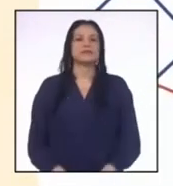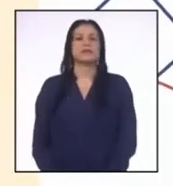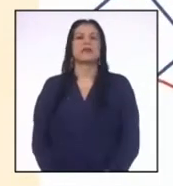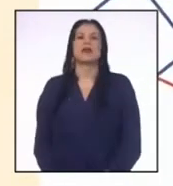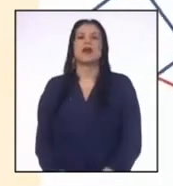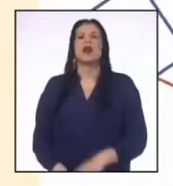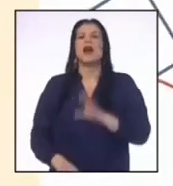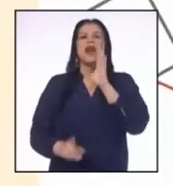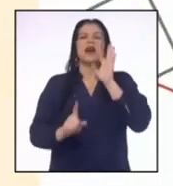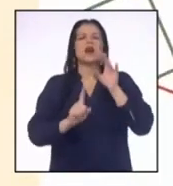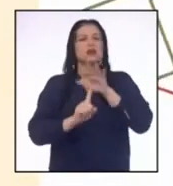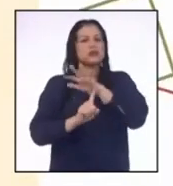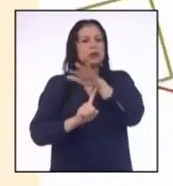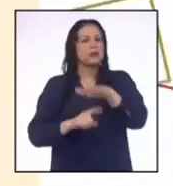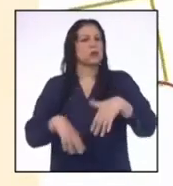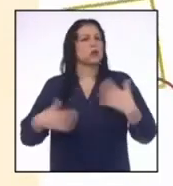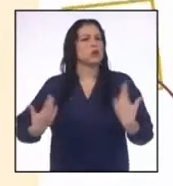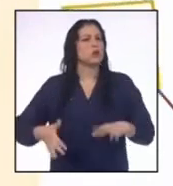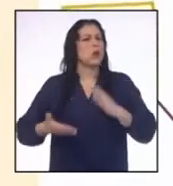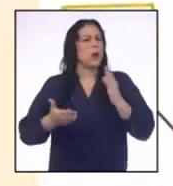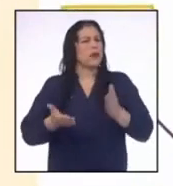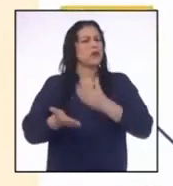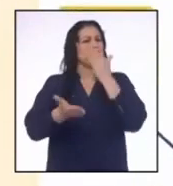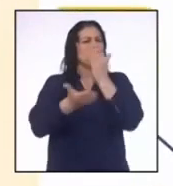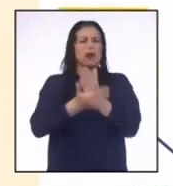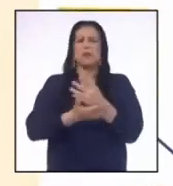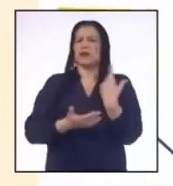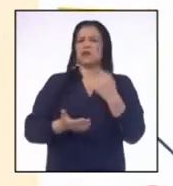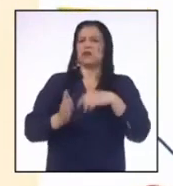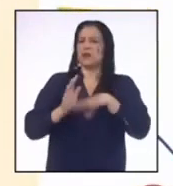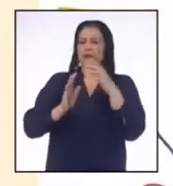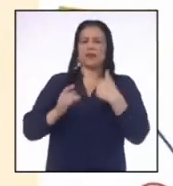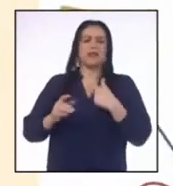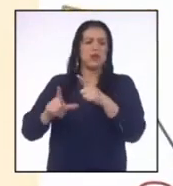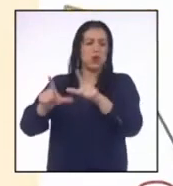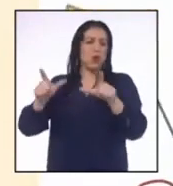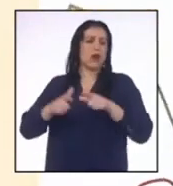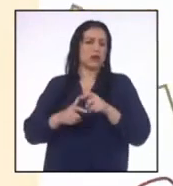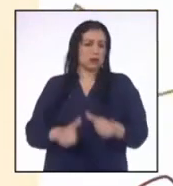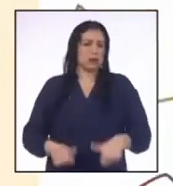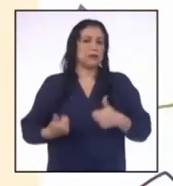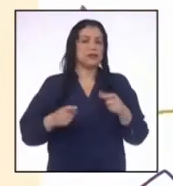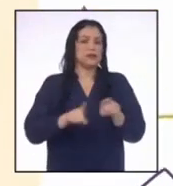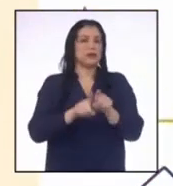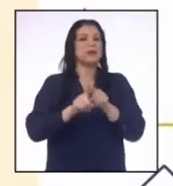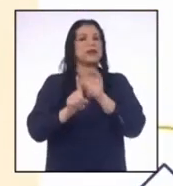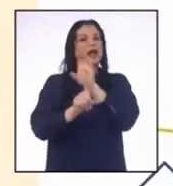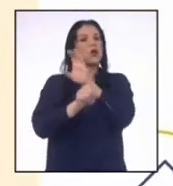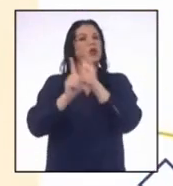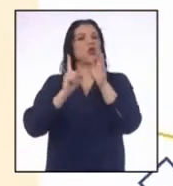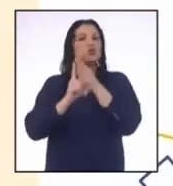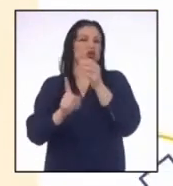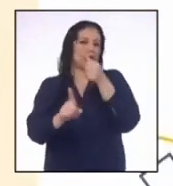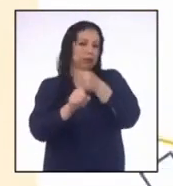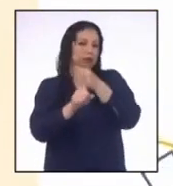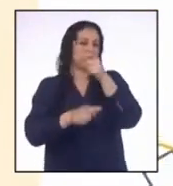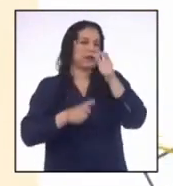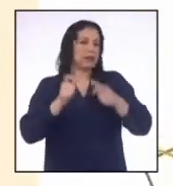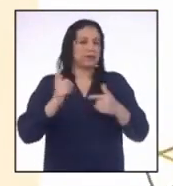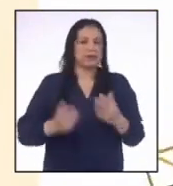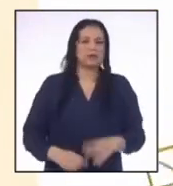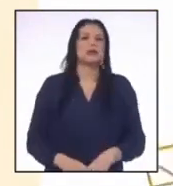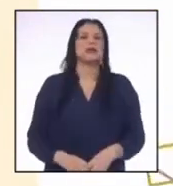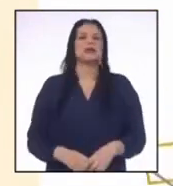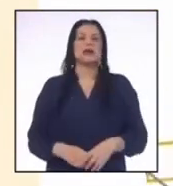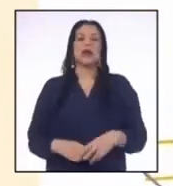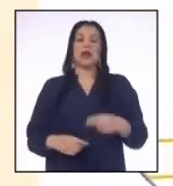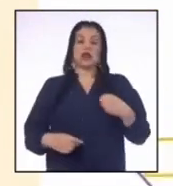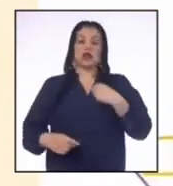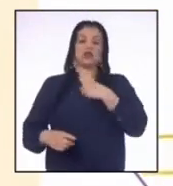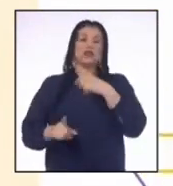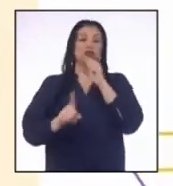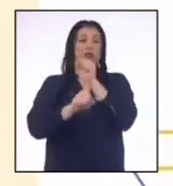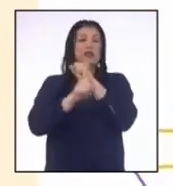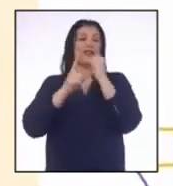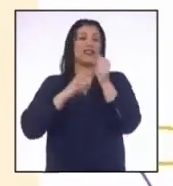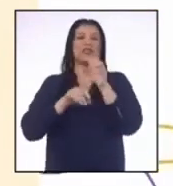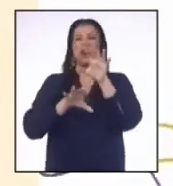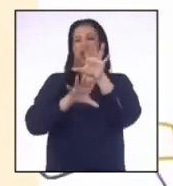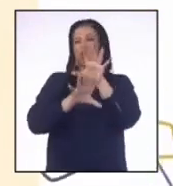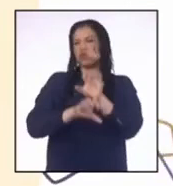La contaminación es un gran problema que va más allá de donde vives, sino de la cultura misma de las personas. Somos una sociedad